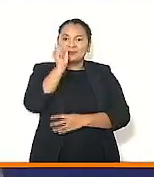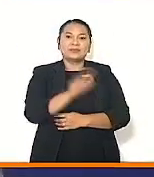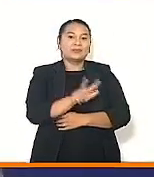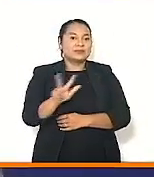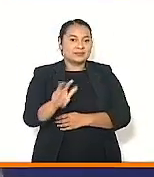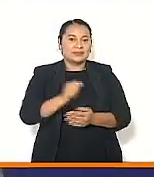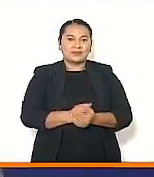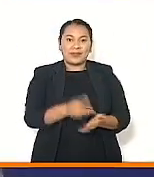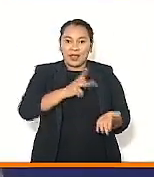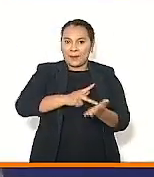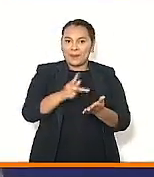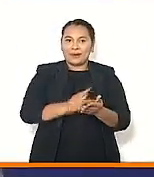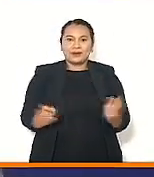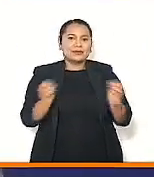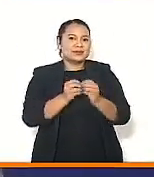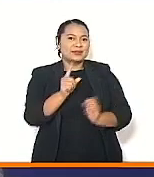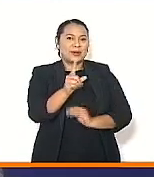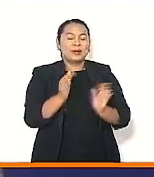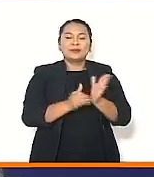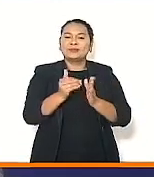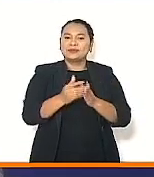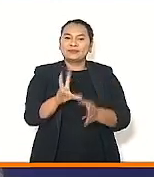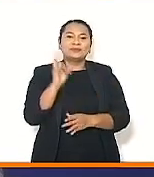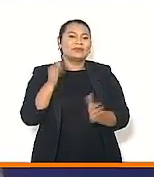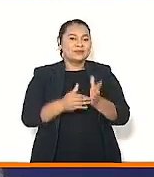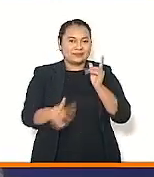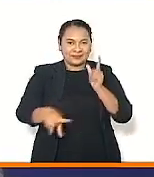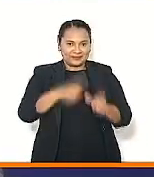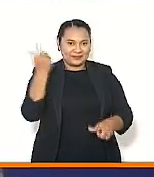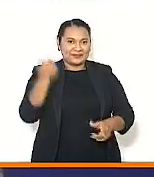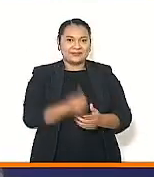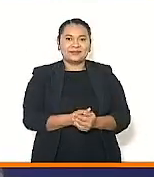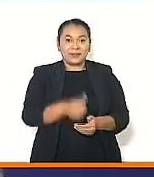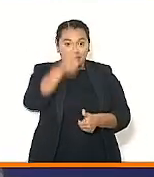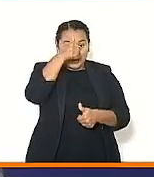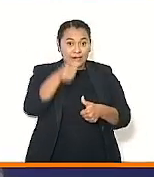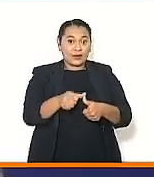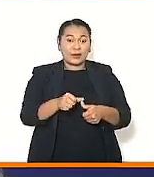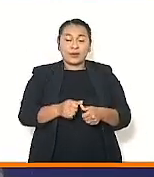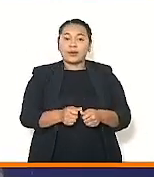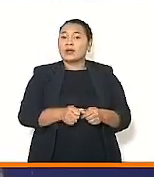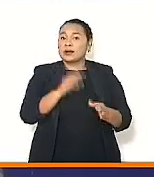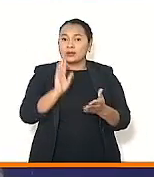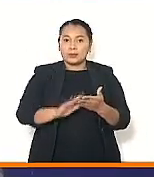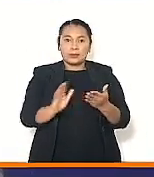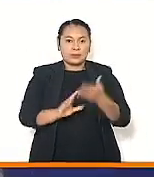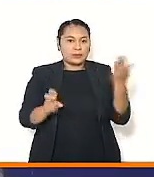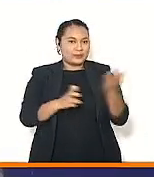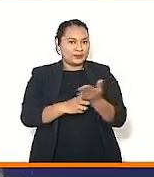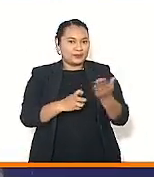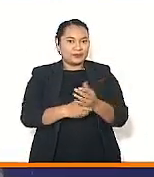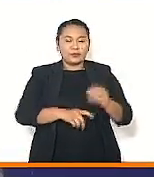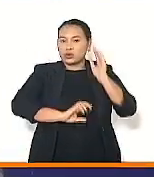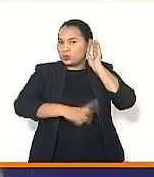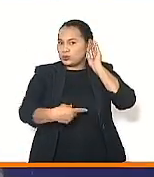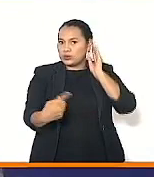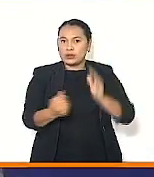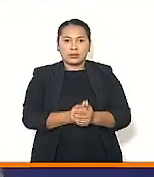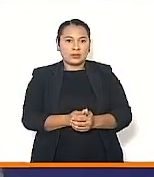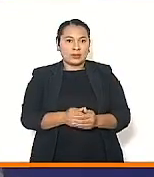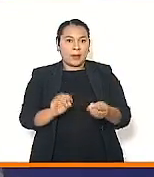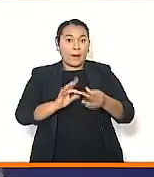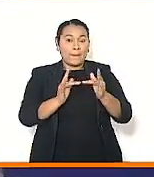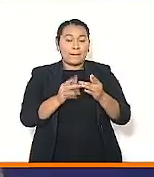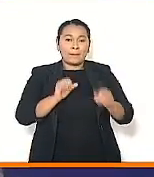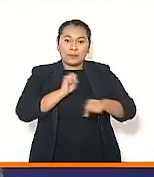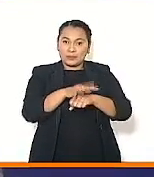33. Con este pagamos más de 1.700.000 lempiras. Recuerda que puedes adquirir tu número favorito de diaria por medio de